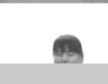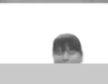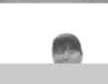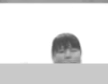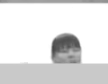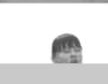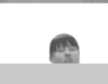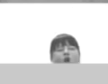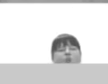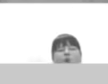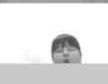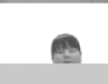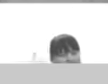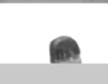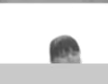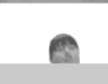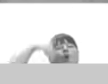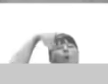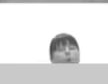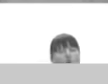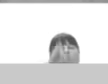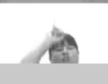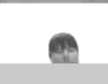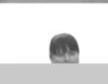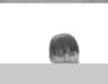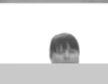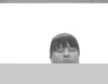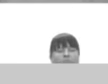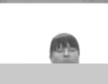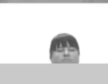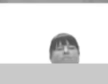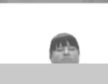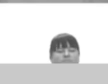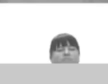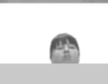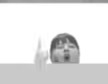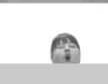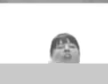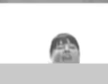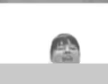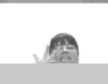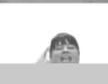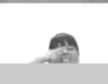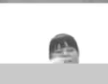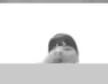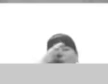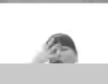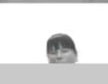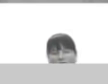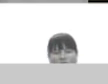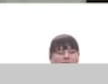todo por Argentina, mi voto es afirmativo a la orden del día